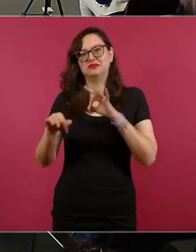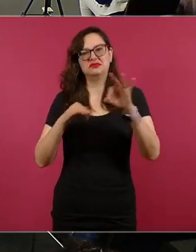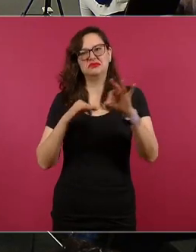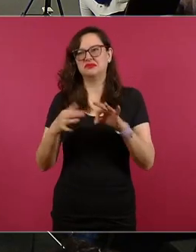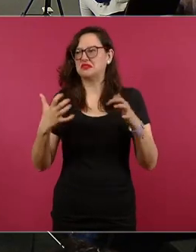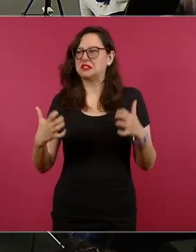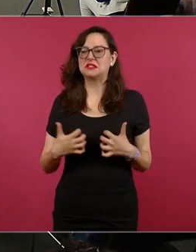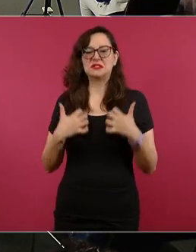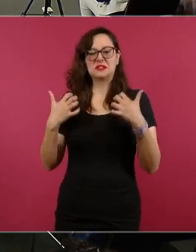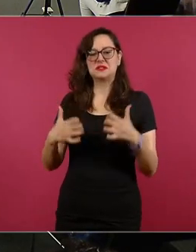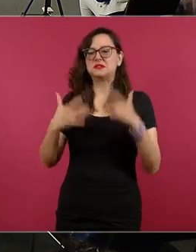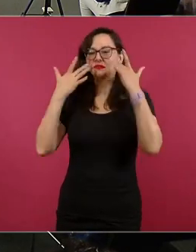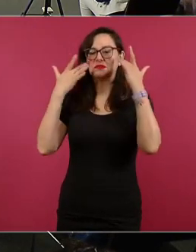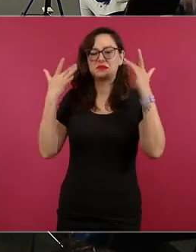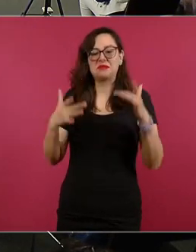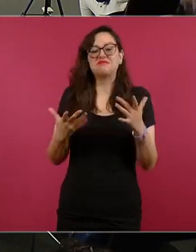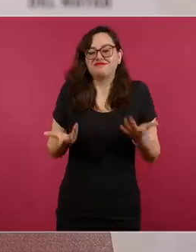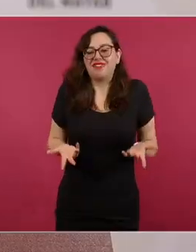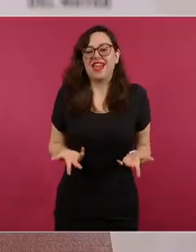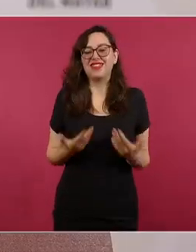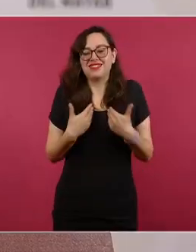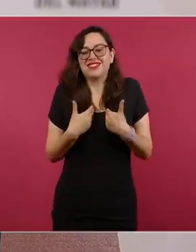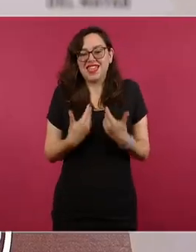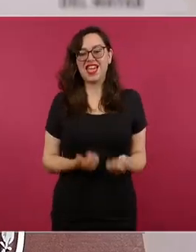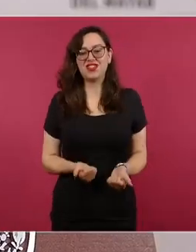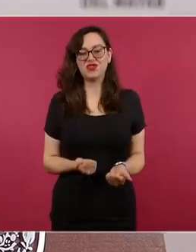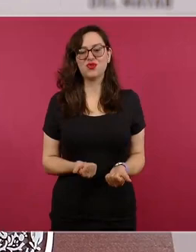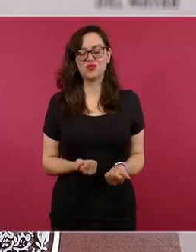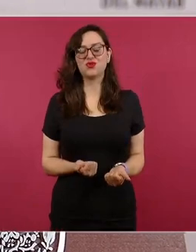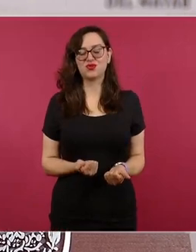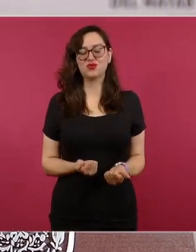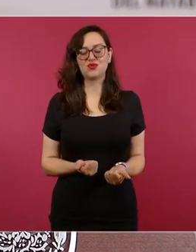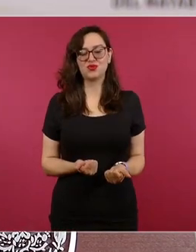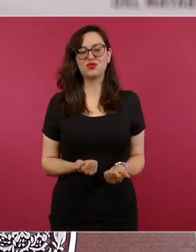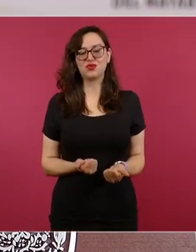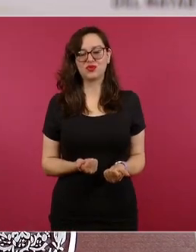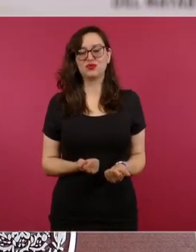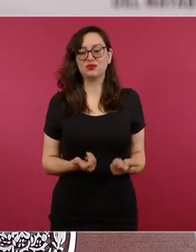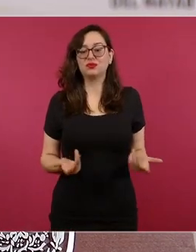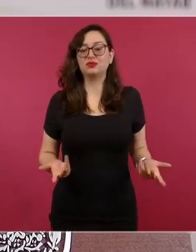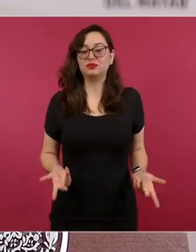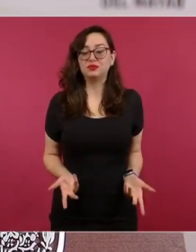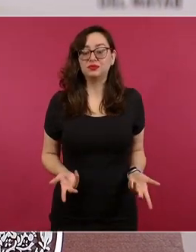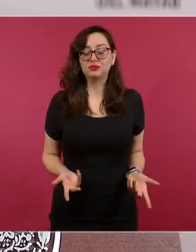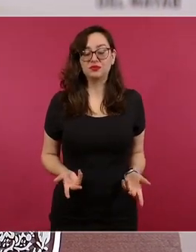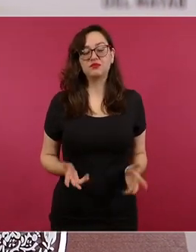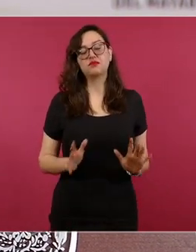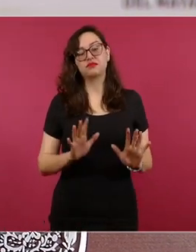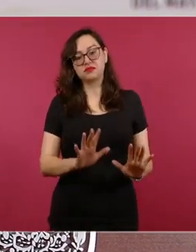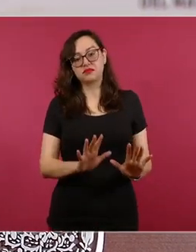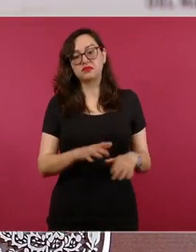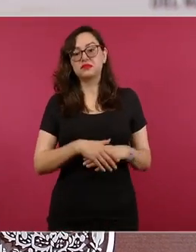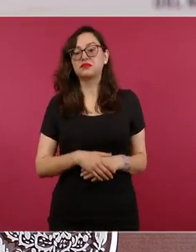Entonces, desde hace muchos años conozco a Rogelio Ramírez de la ONU